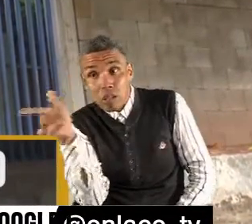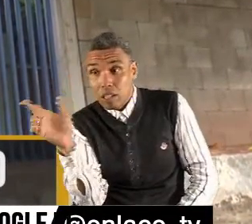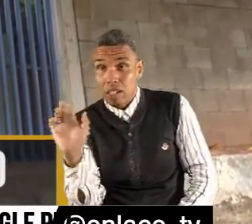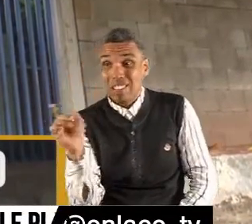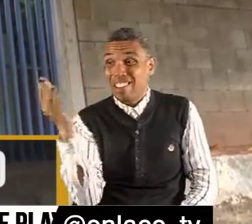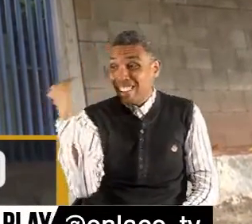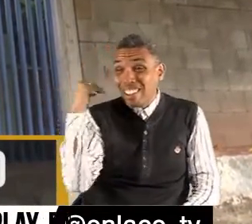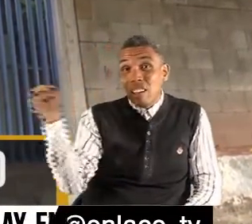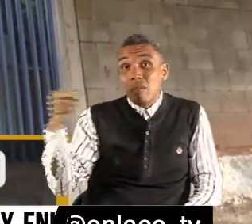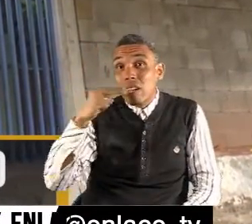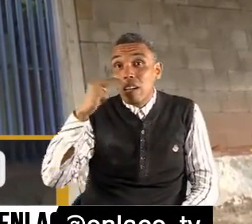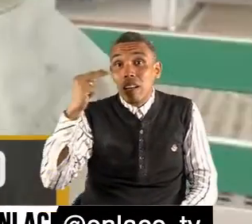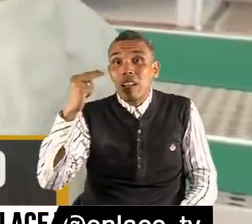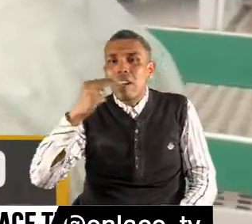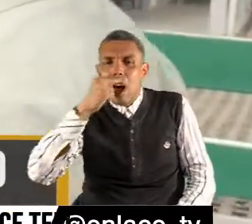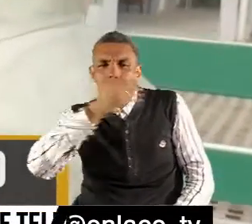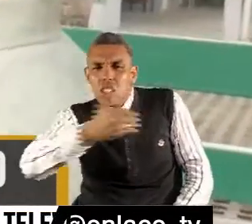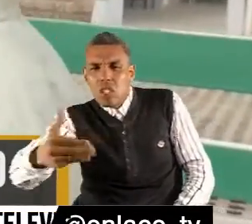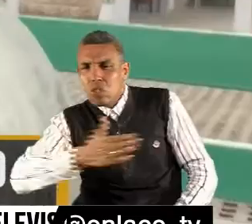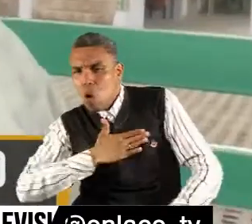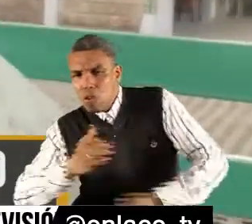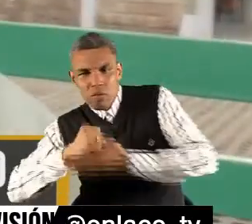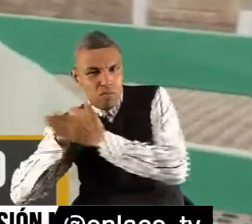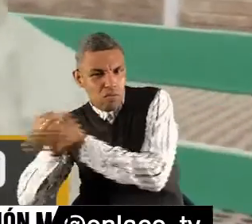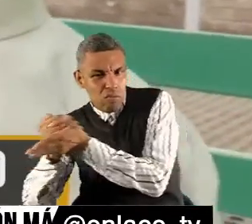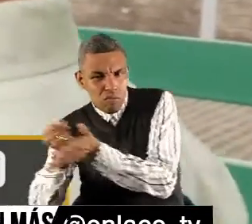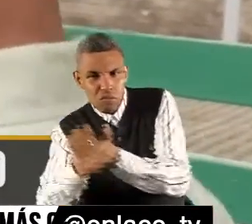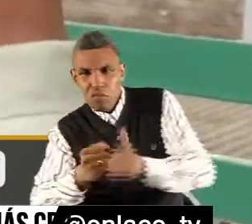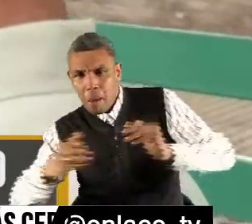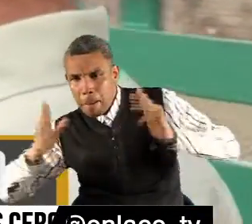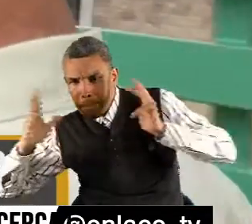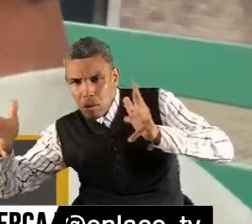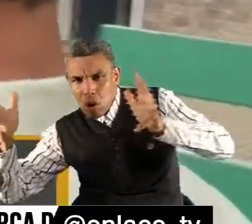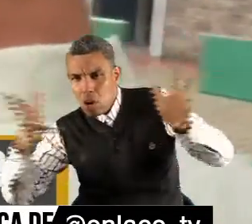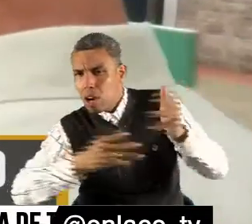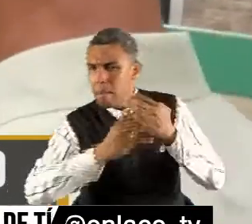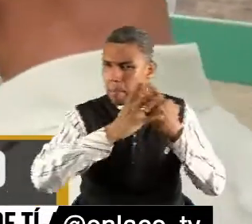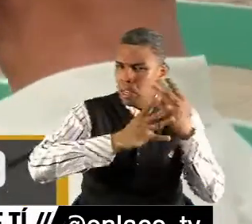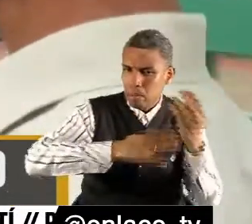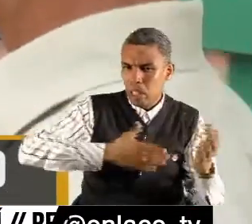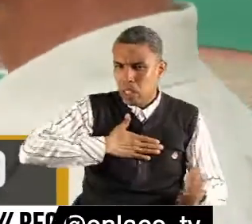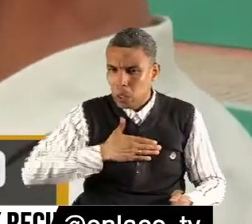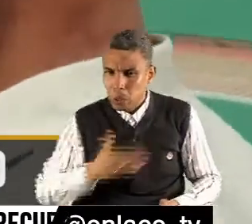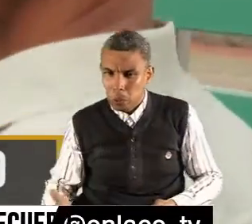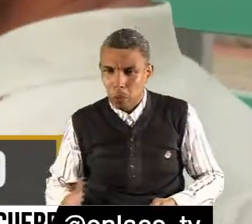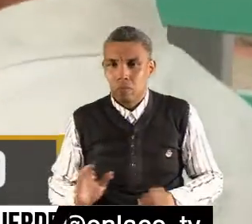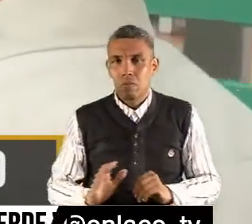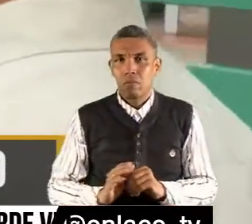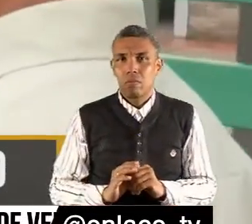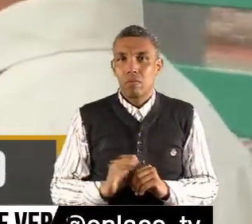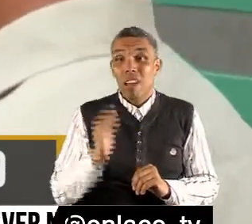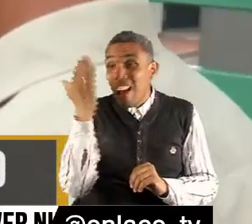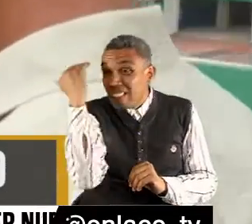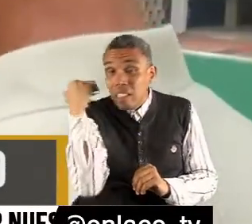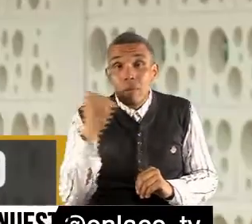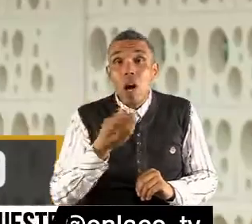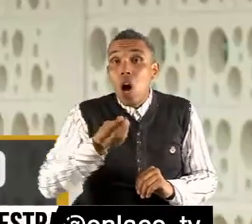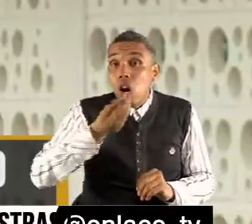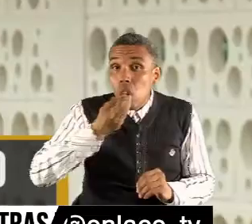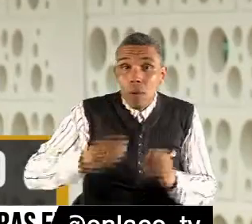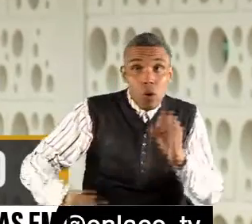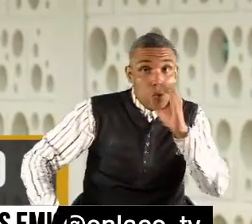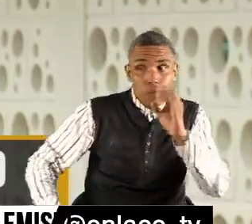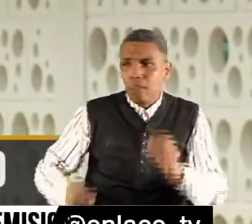fue una persona que nos colaboró mucho con los niños. Como bien lo dijo él, no tenía alimentación, aquí tampoco la